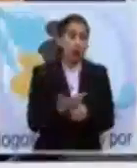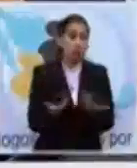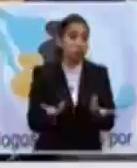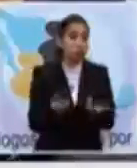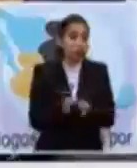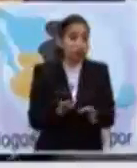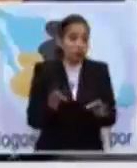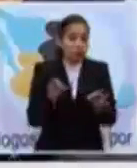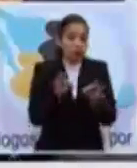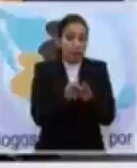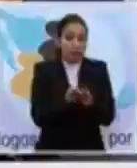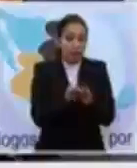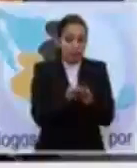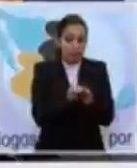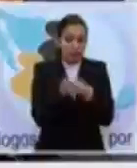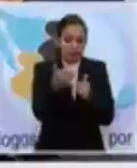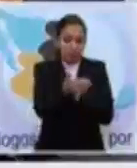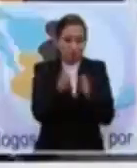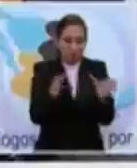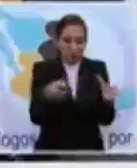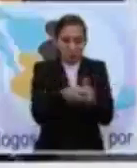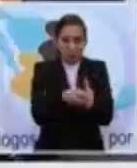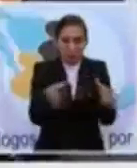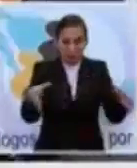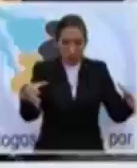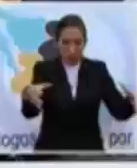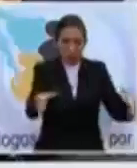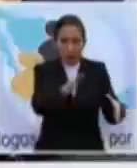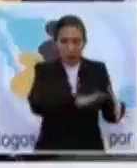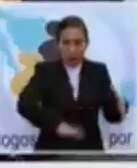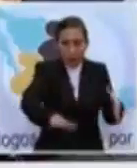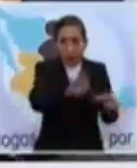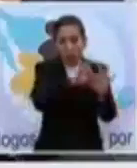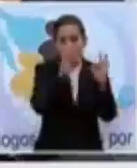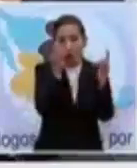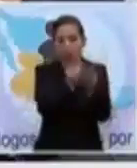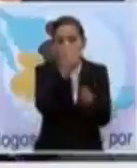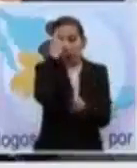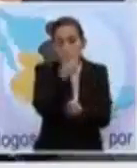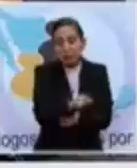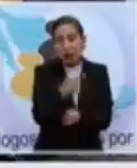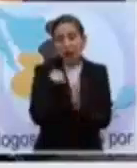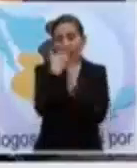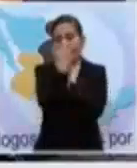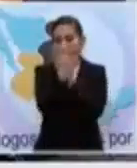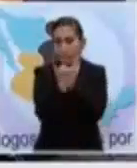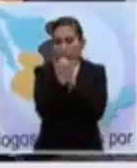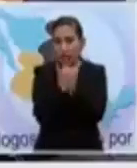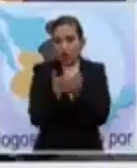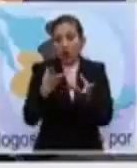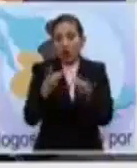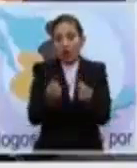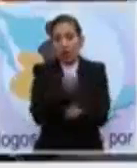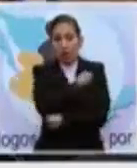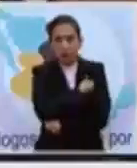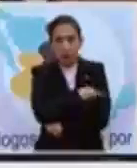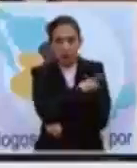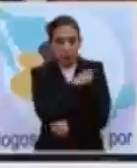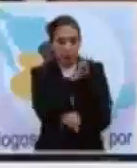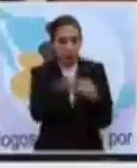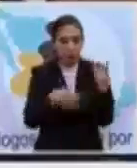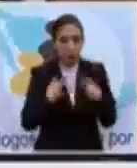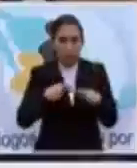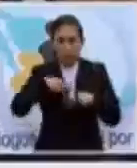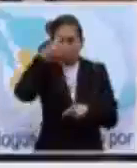importante y de medidas para que disminuya el gasto en salud de todos